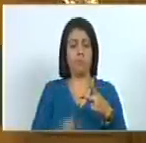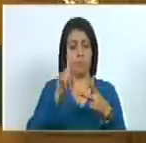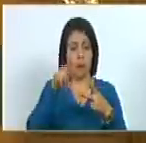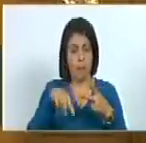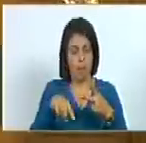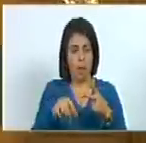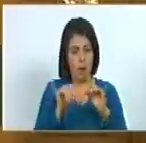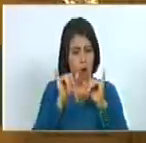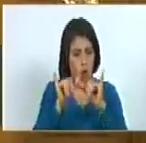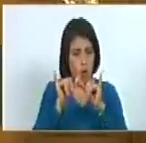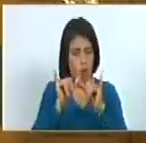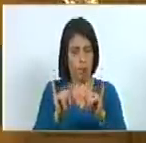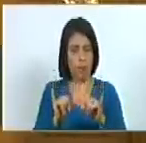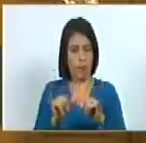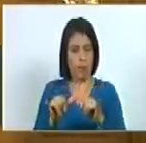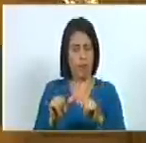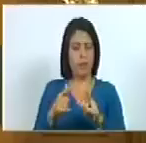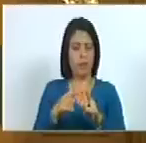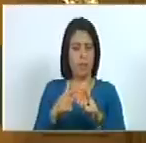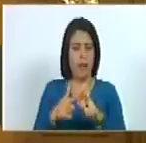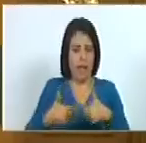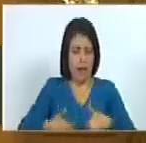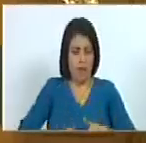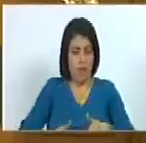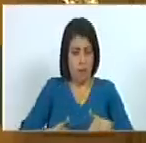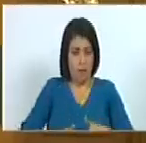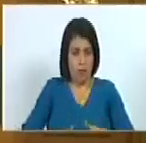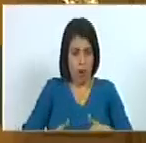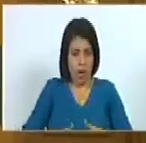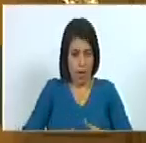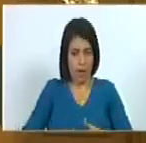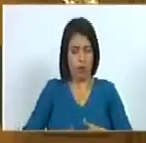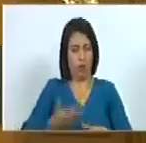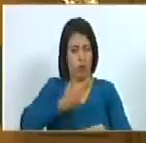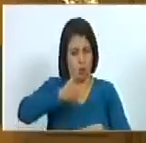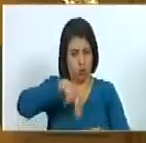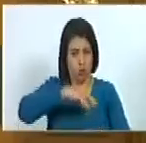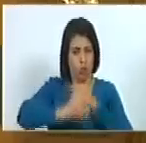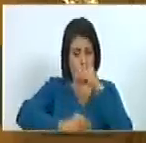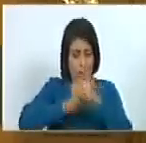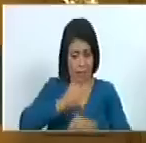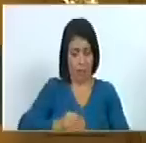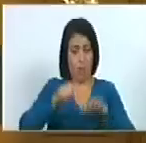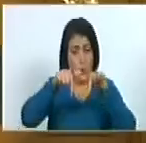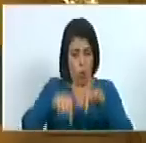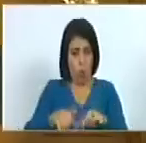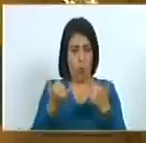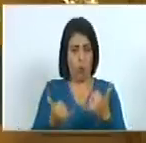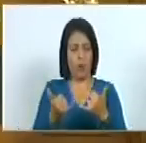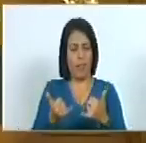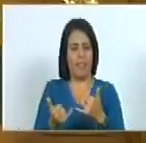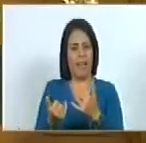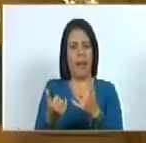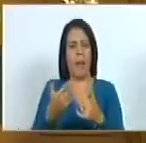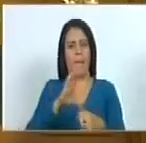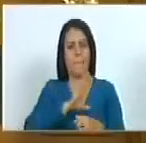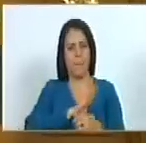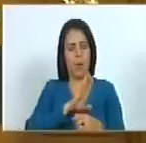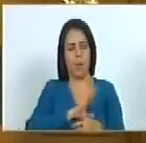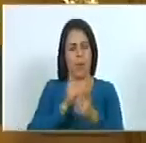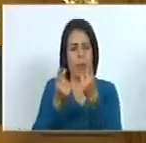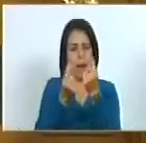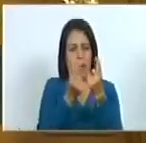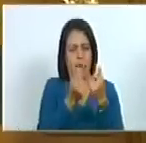igualmente que la batalla que estamos dando nosotros por los activos secuestrados